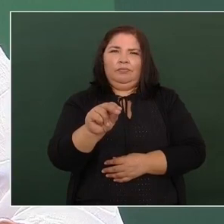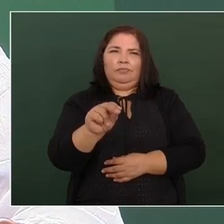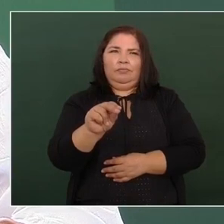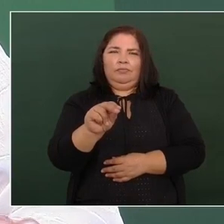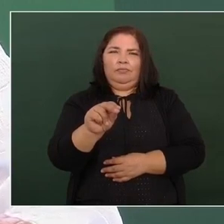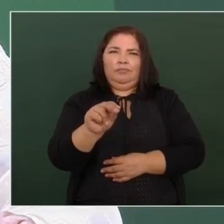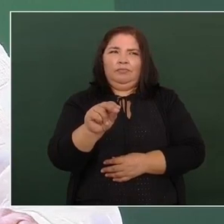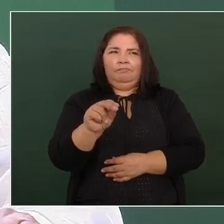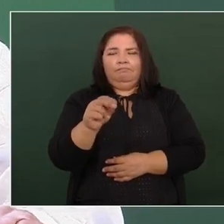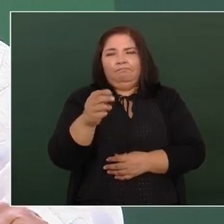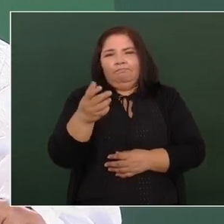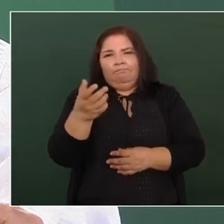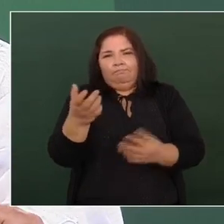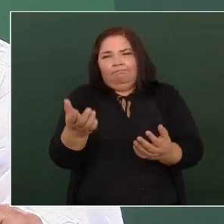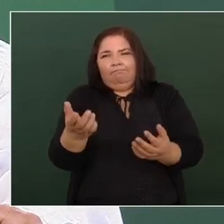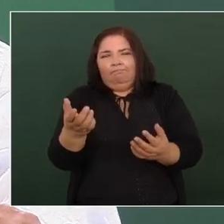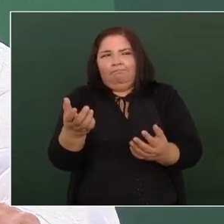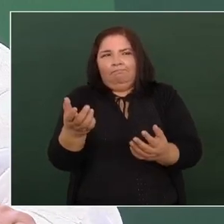Pero,